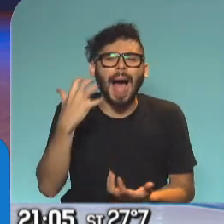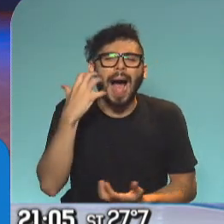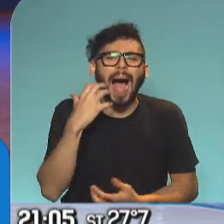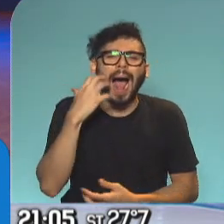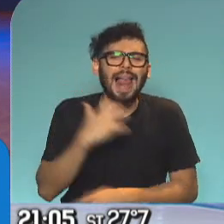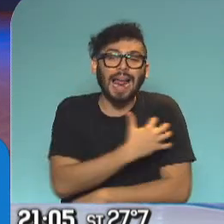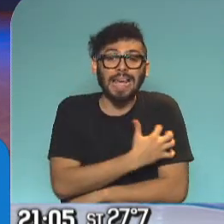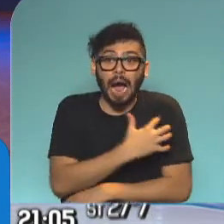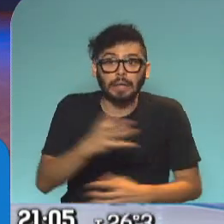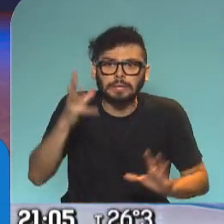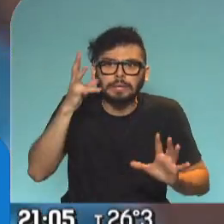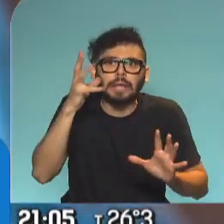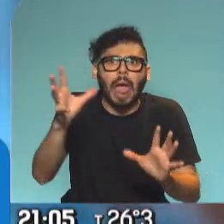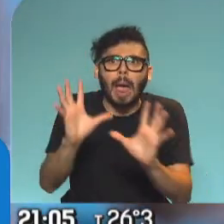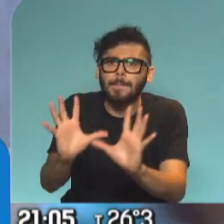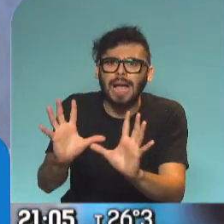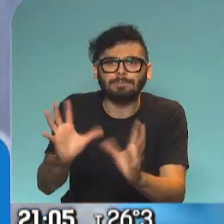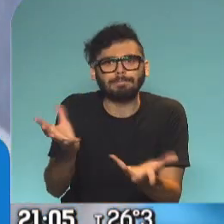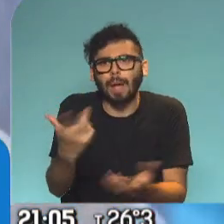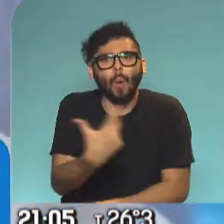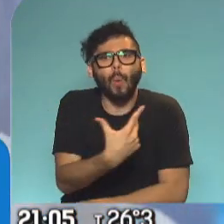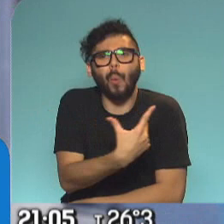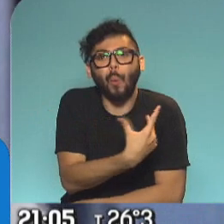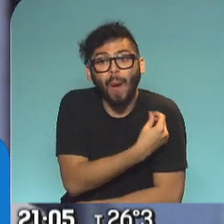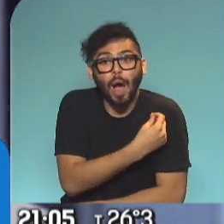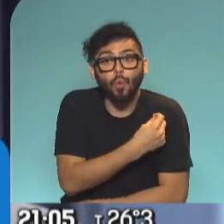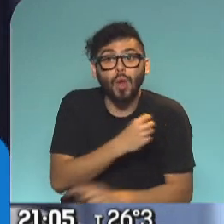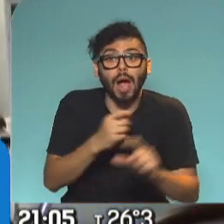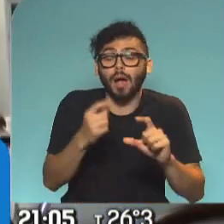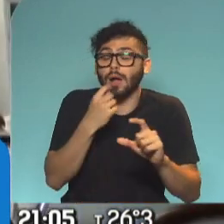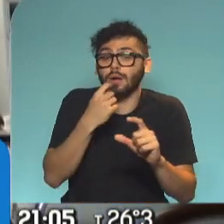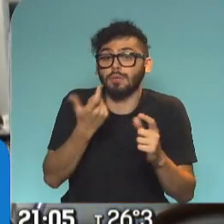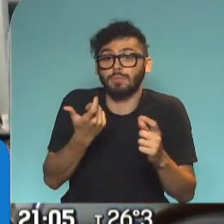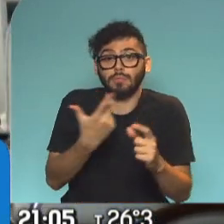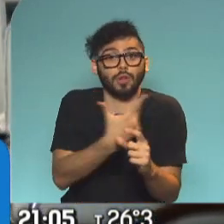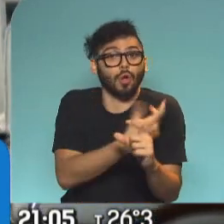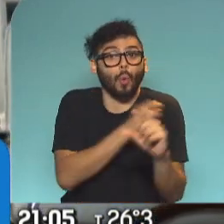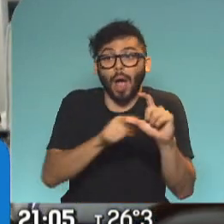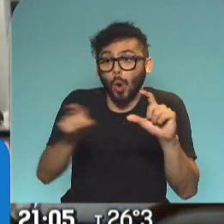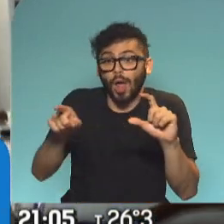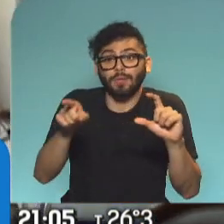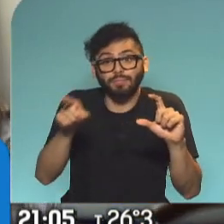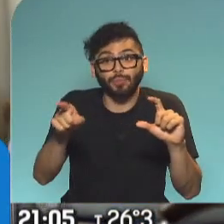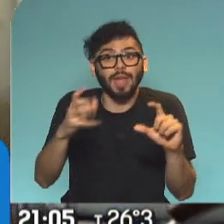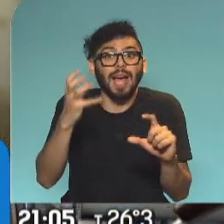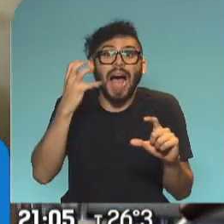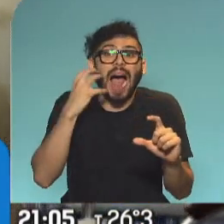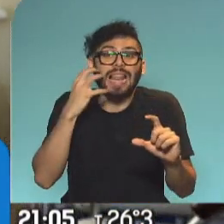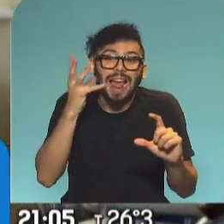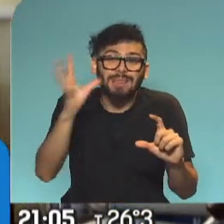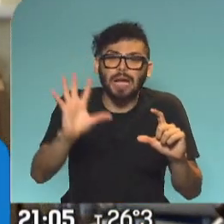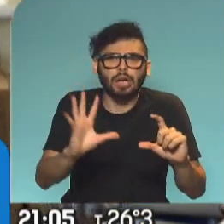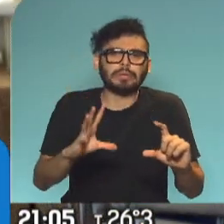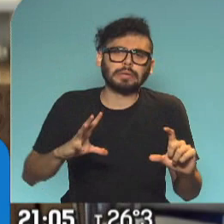ejemplo, no se debería colocar la vacuna que está contraindicada para los pacientes alérgicos extremos, digamos, como